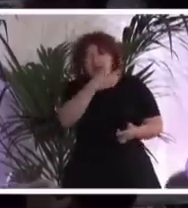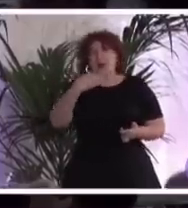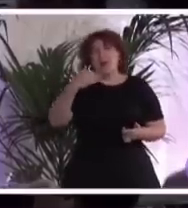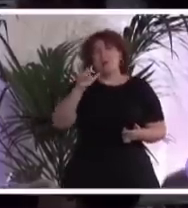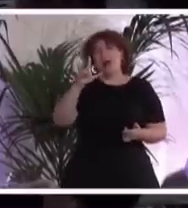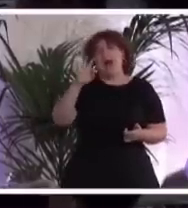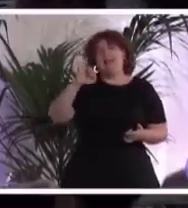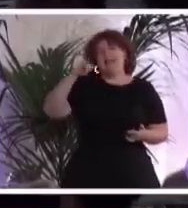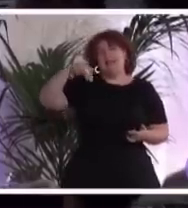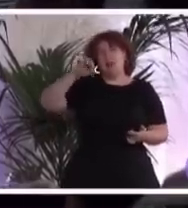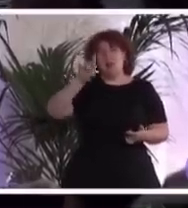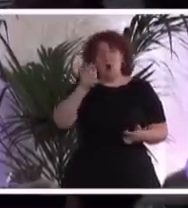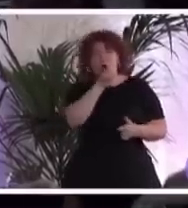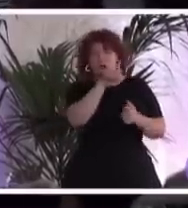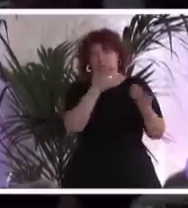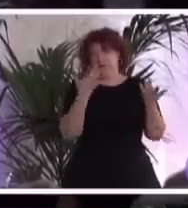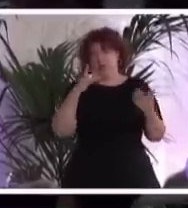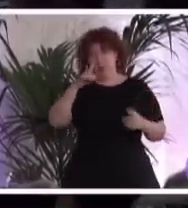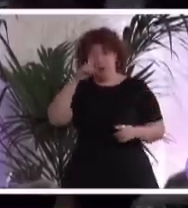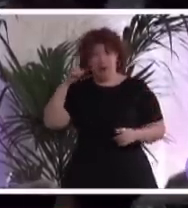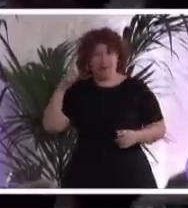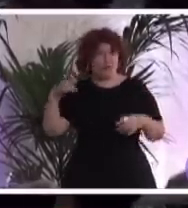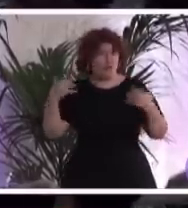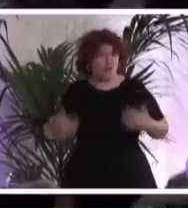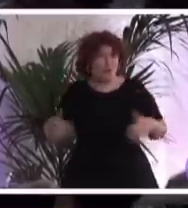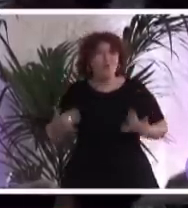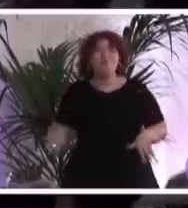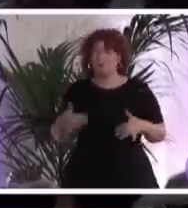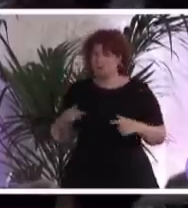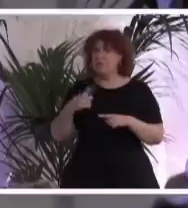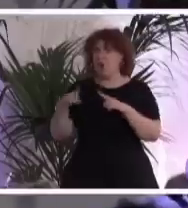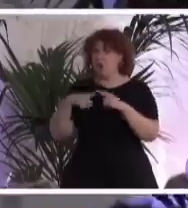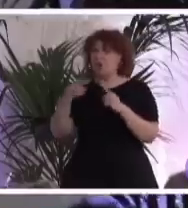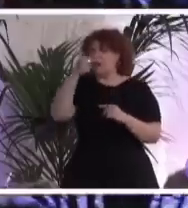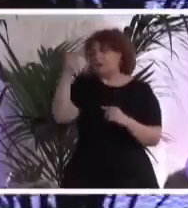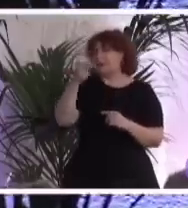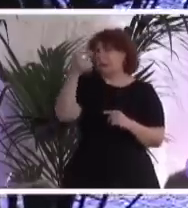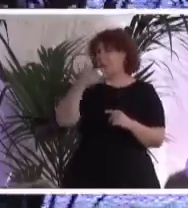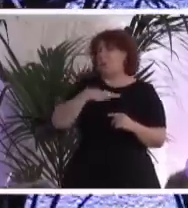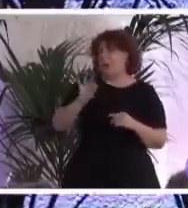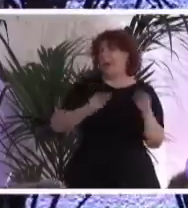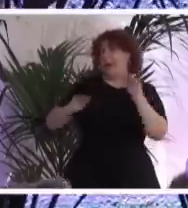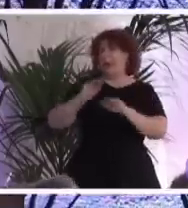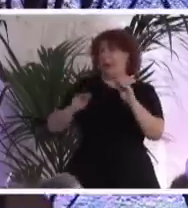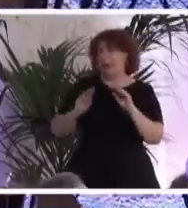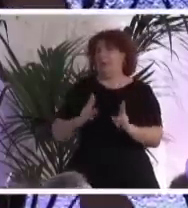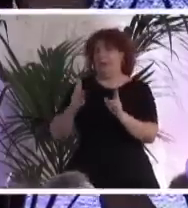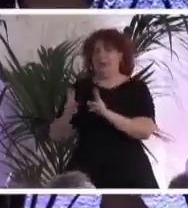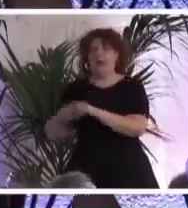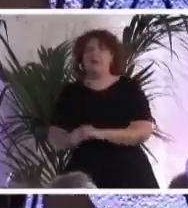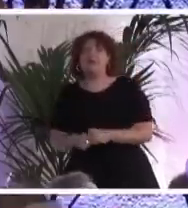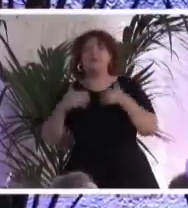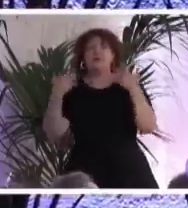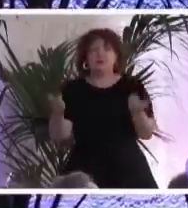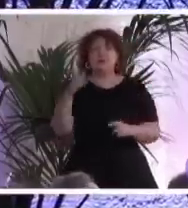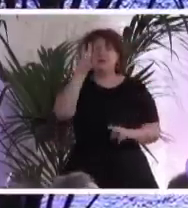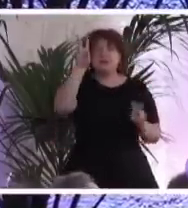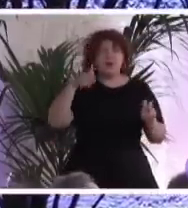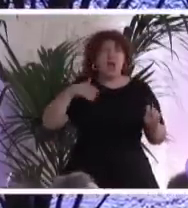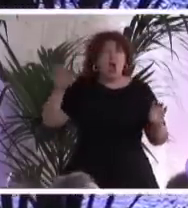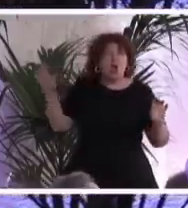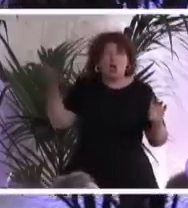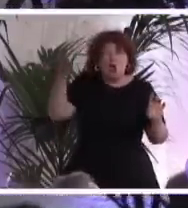Baltimore cuando esto de Madrid tiene muchísimos más ingredientes dice Explícame ahora eso de la colleja